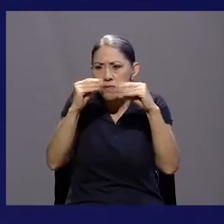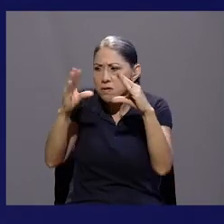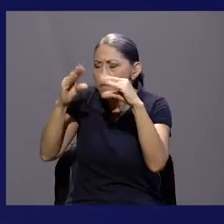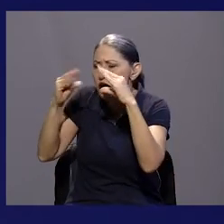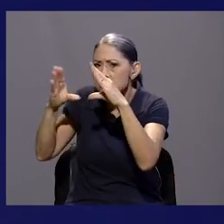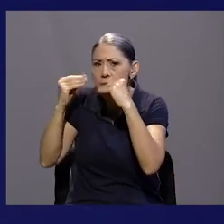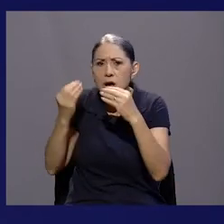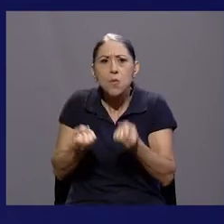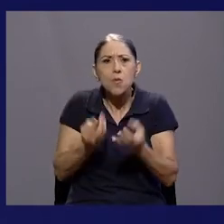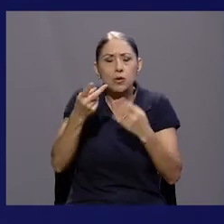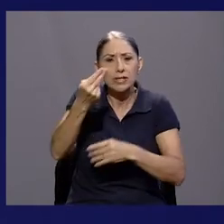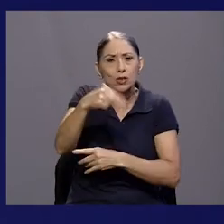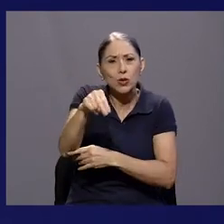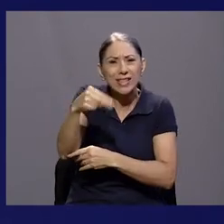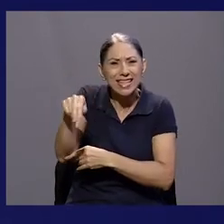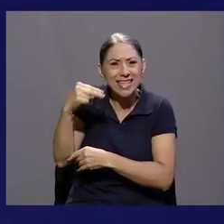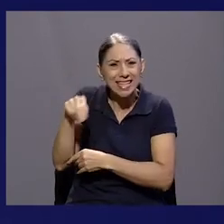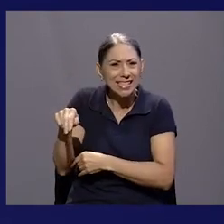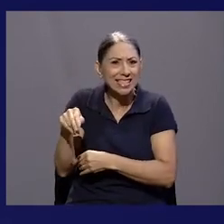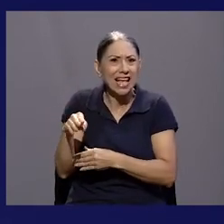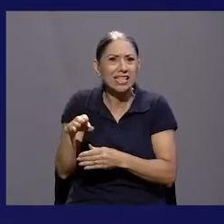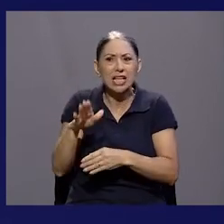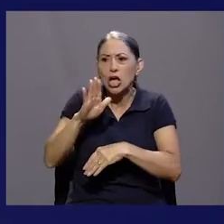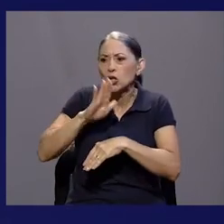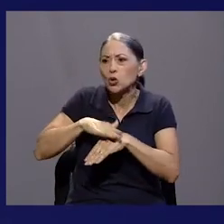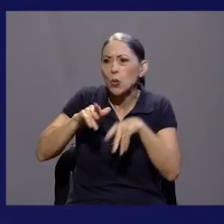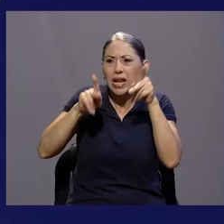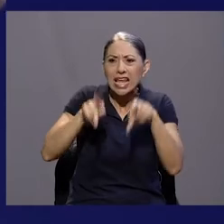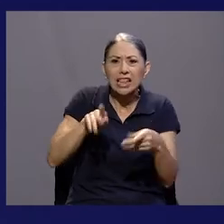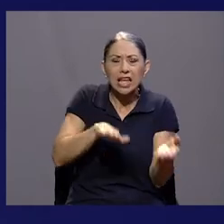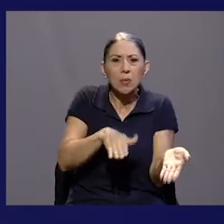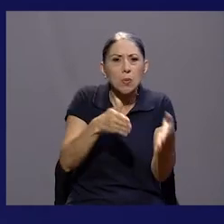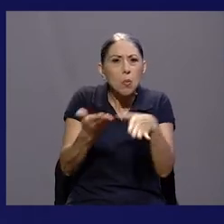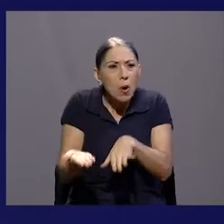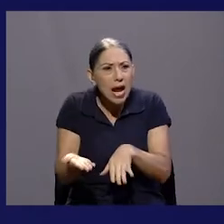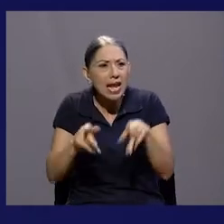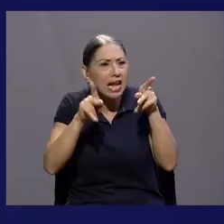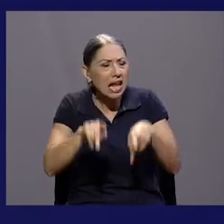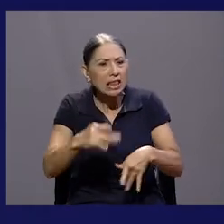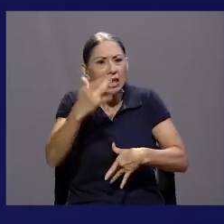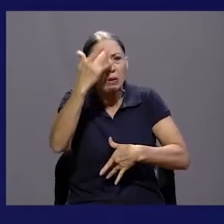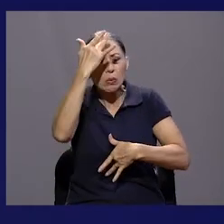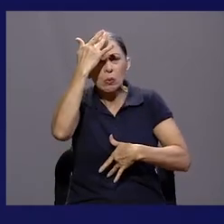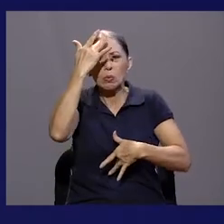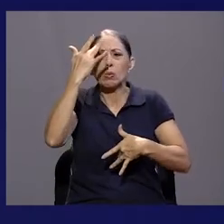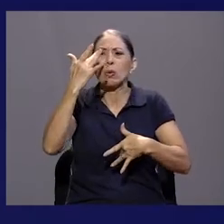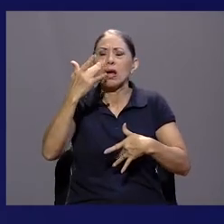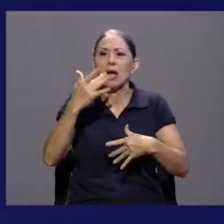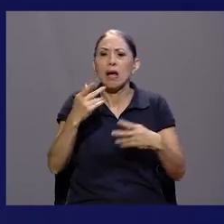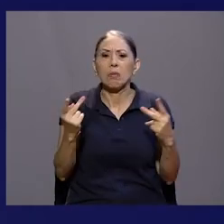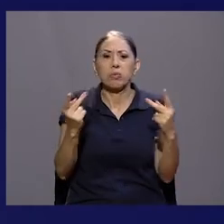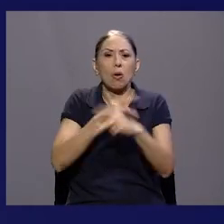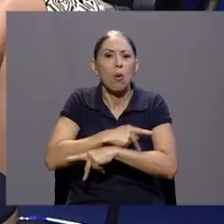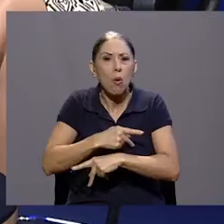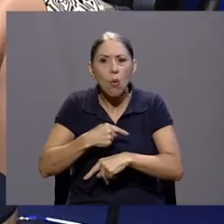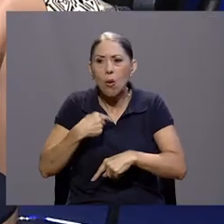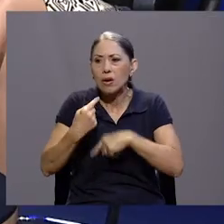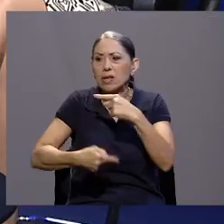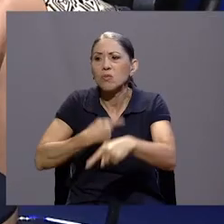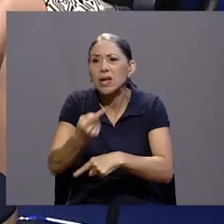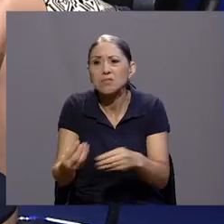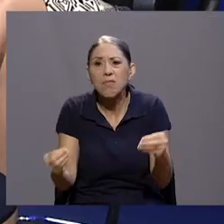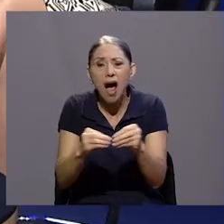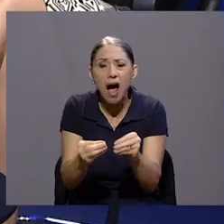la gente que muere de las suscripciones acciones de los casos que suben de que viene otra bola de que vienen todos estos